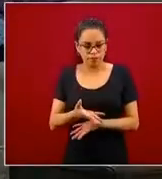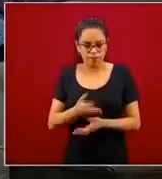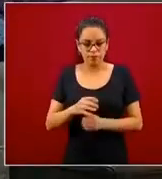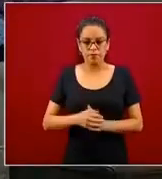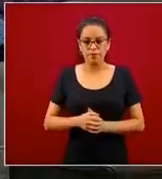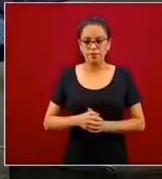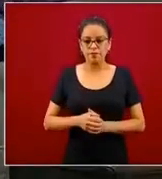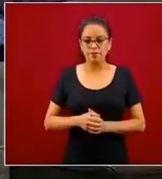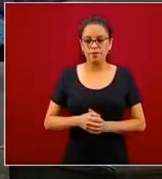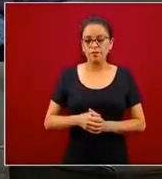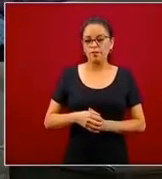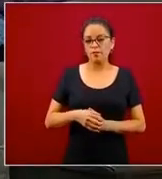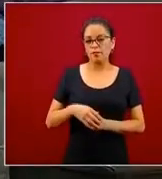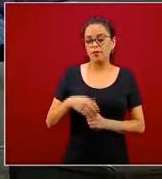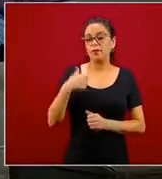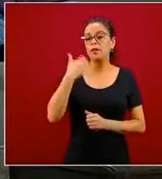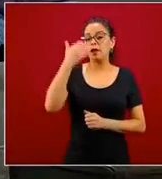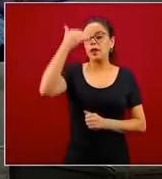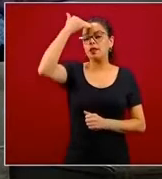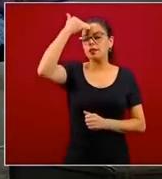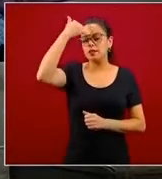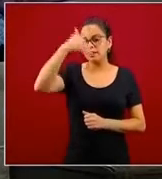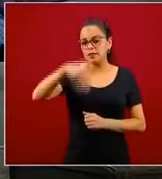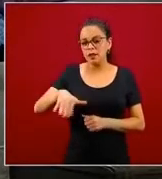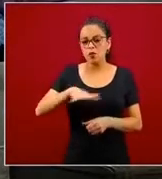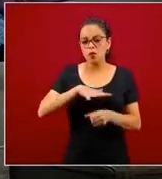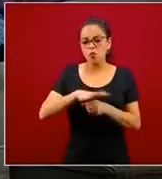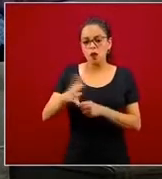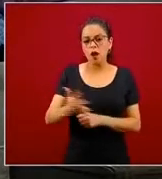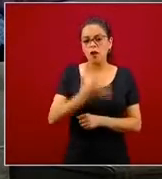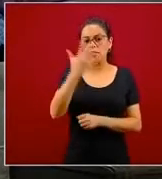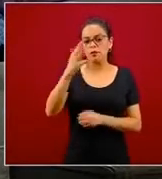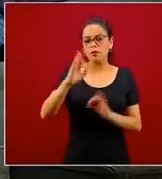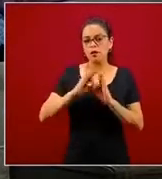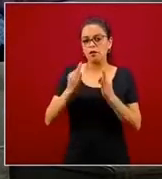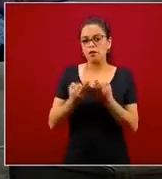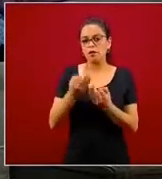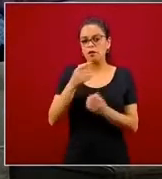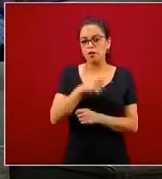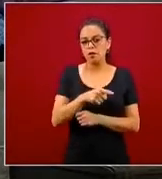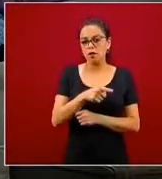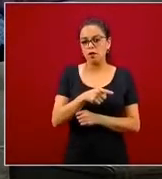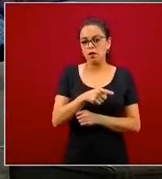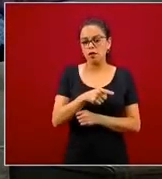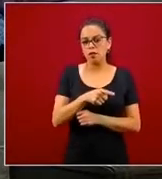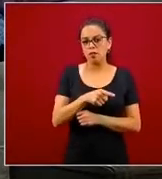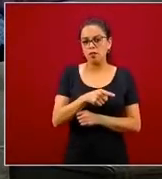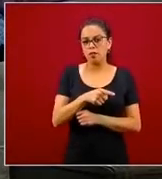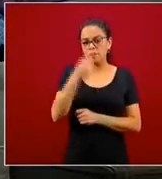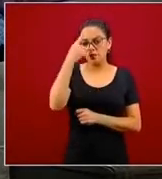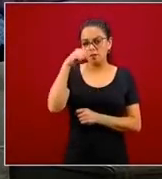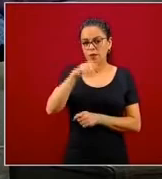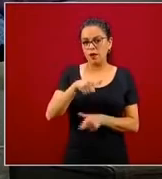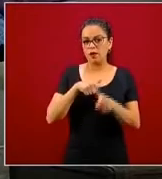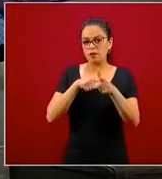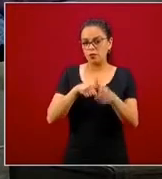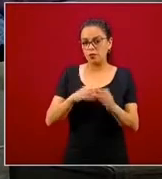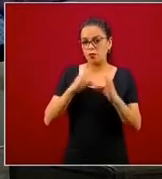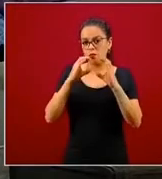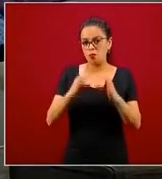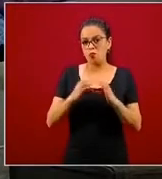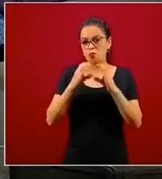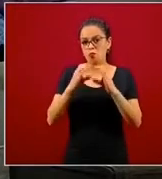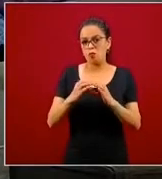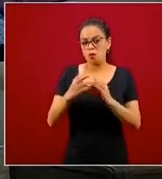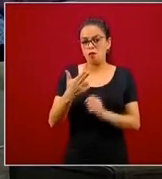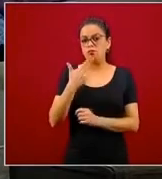Gatel, quisiera saber Dr. Gattel, I cuáles would serían really estas like to 5 know acciones que no what are the deberíamos de 5 perder de actions vista a that partir we del must 1 de not